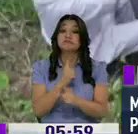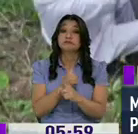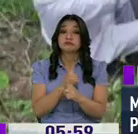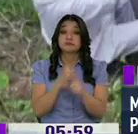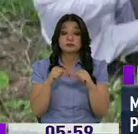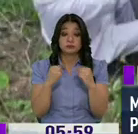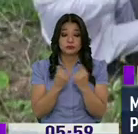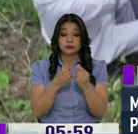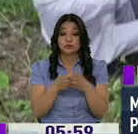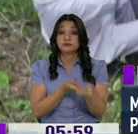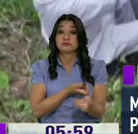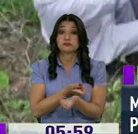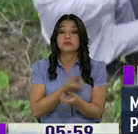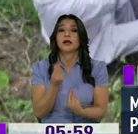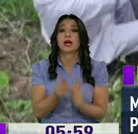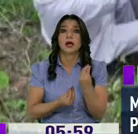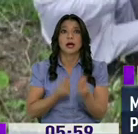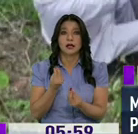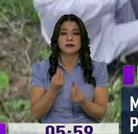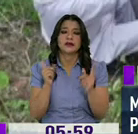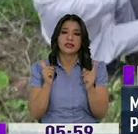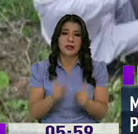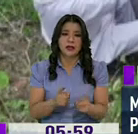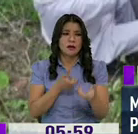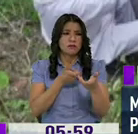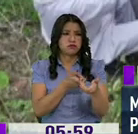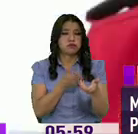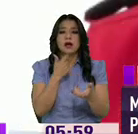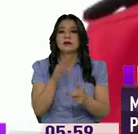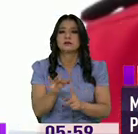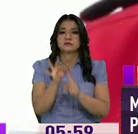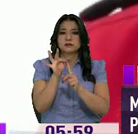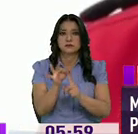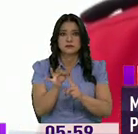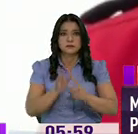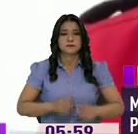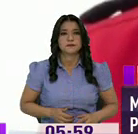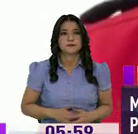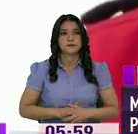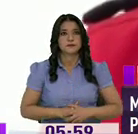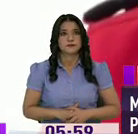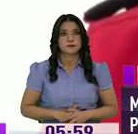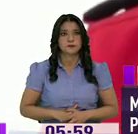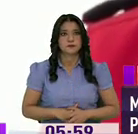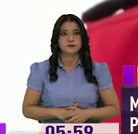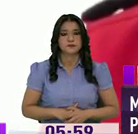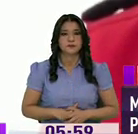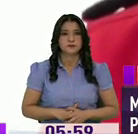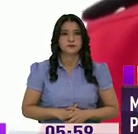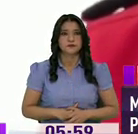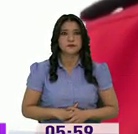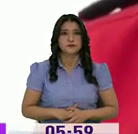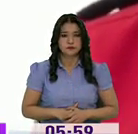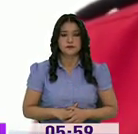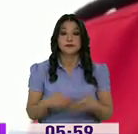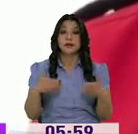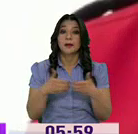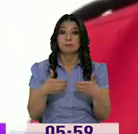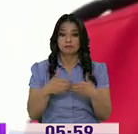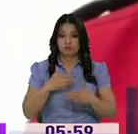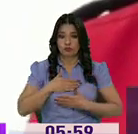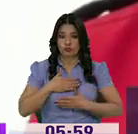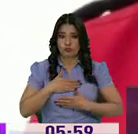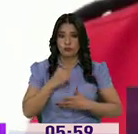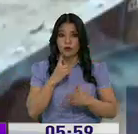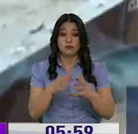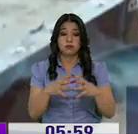del cuerpo de bomberos al uso de herramientas especiales. Procedimos a prender los equipos que tenemos como para